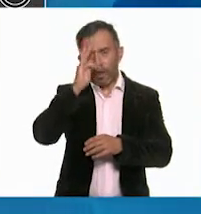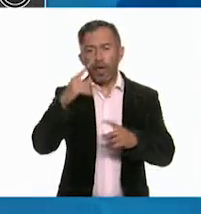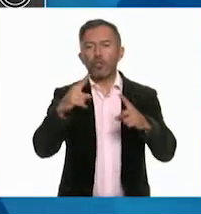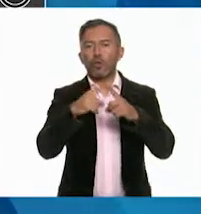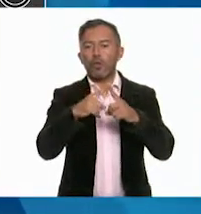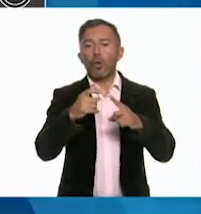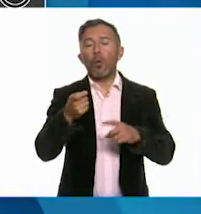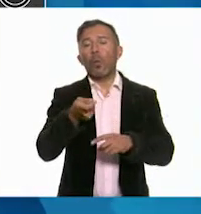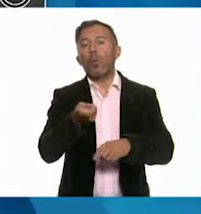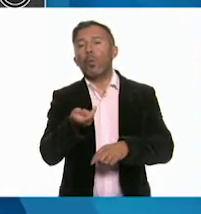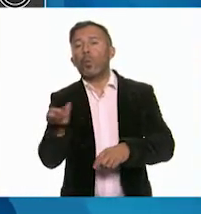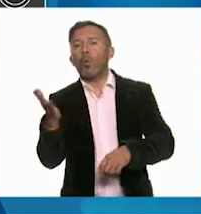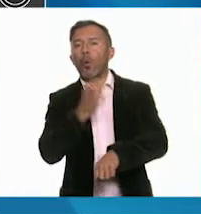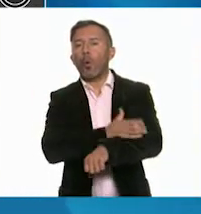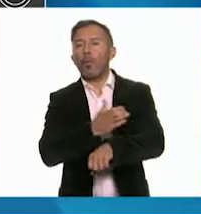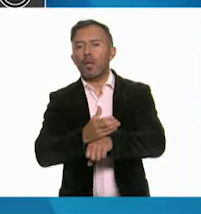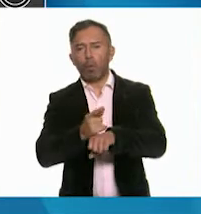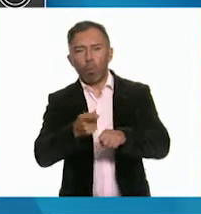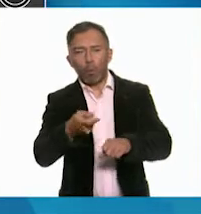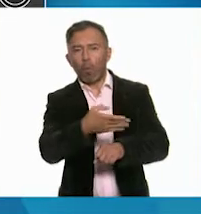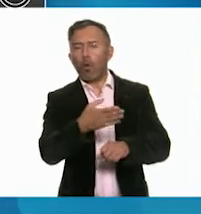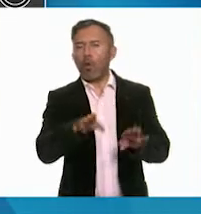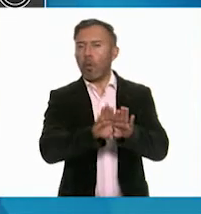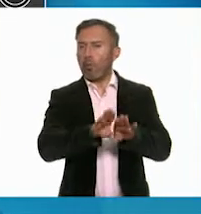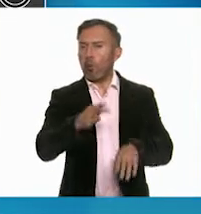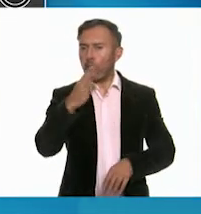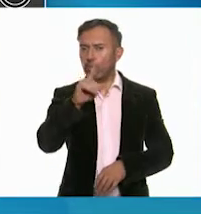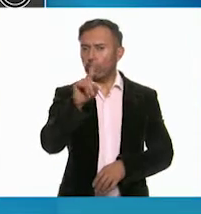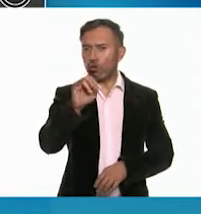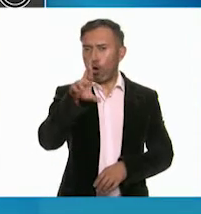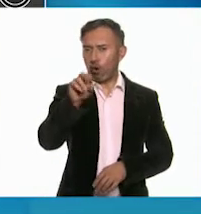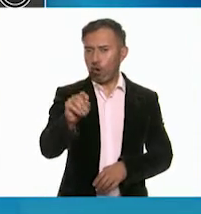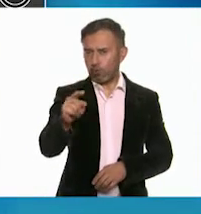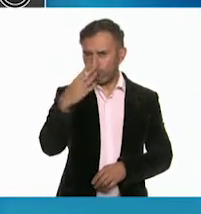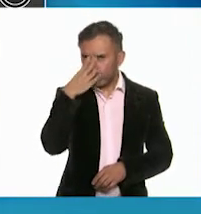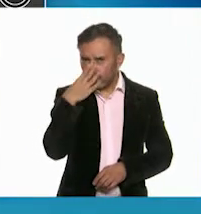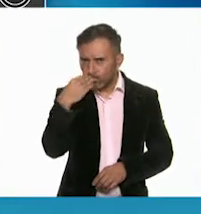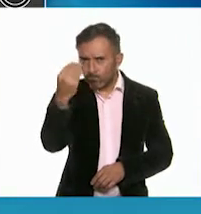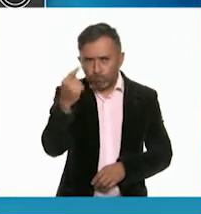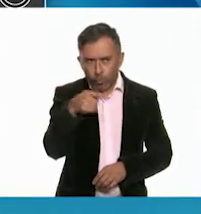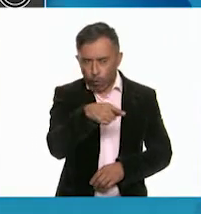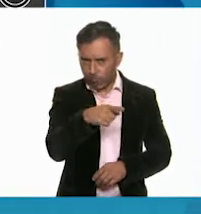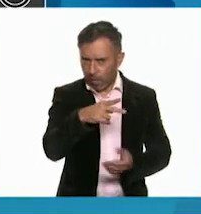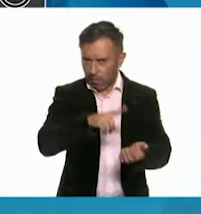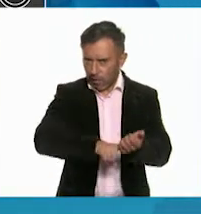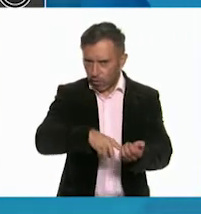el Zorro por su astucia y habilidad para resolver problemas.